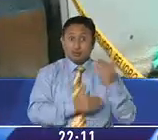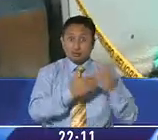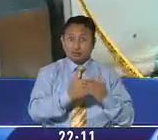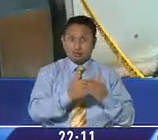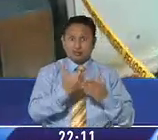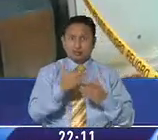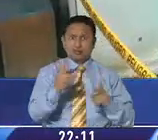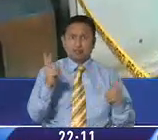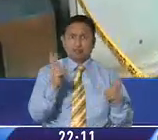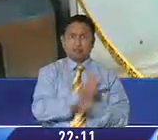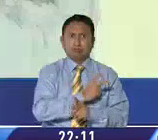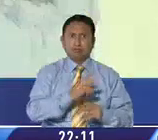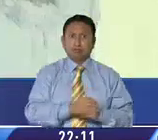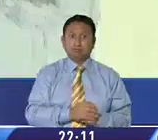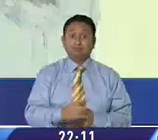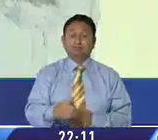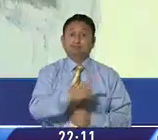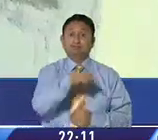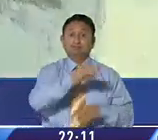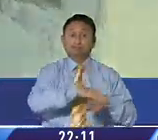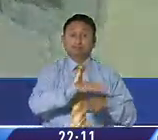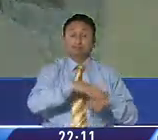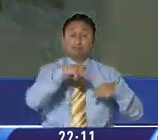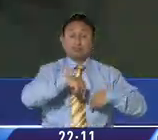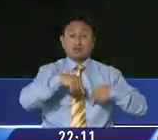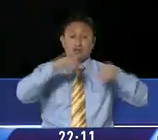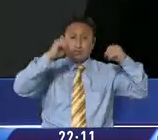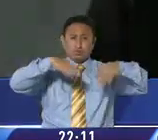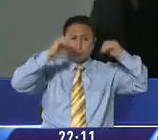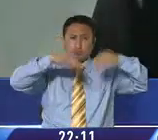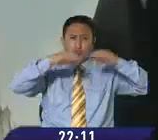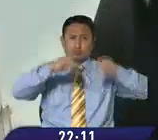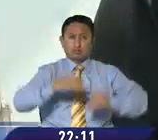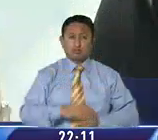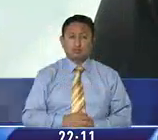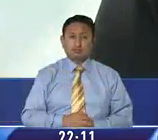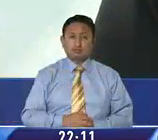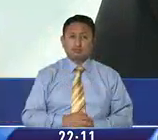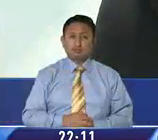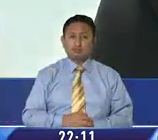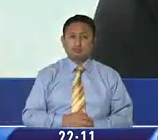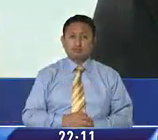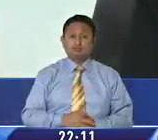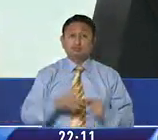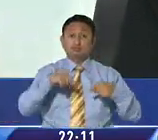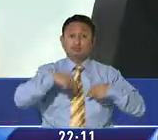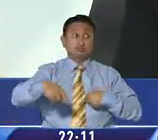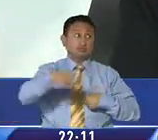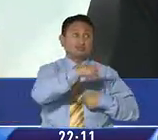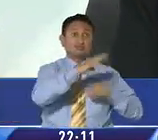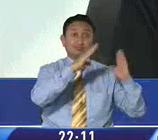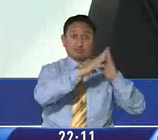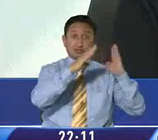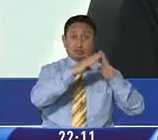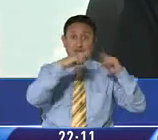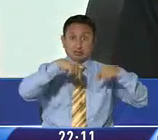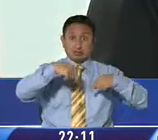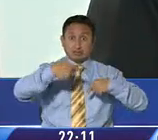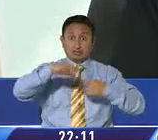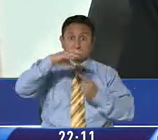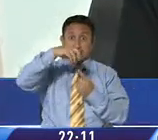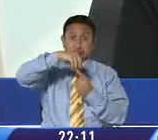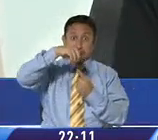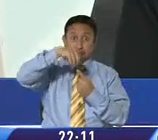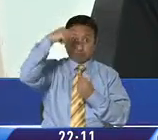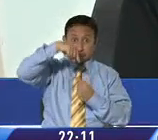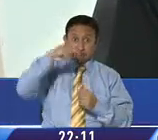de los días, sobre todo por los torrenciales aguaceros. Entonces, todas estas viviendas es preocupante. En San Antonio